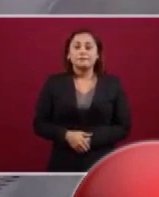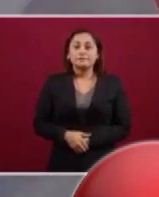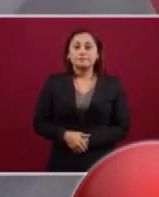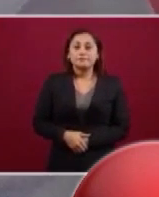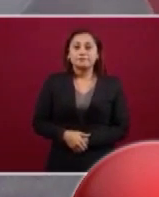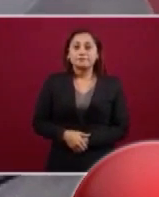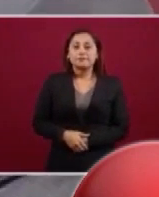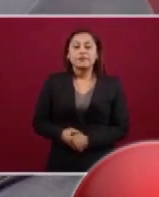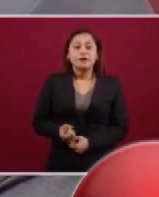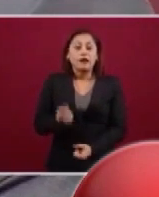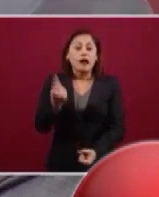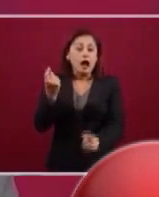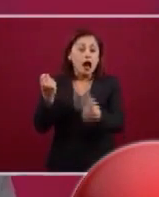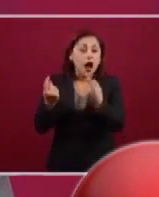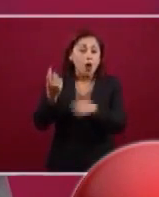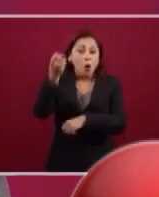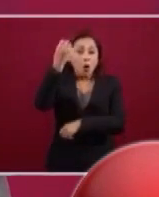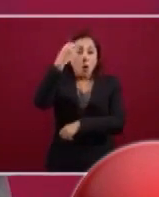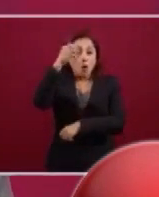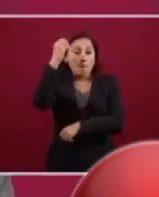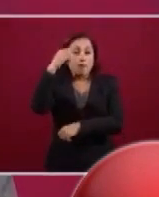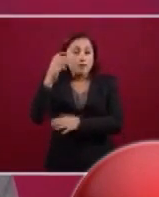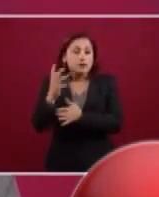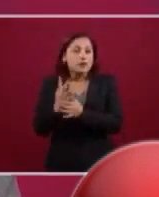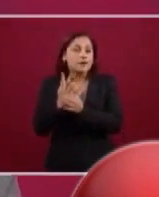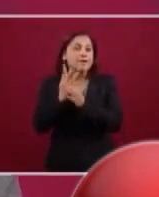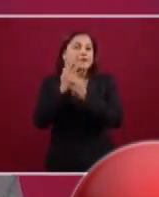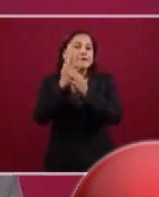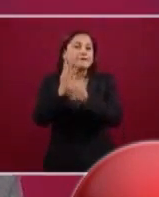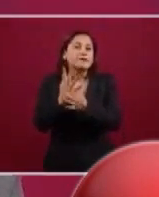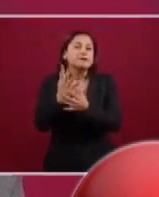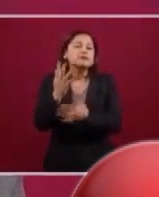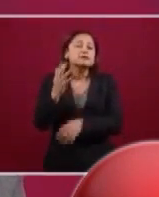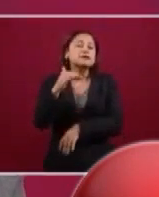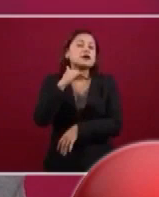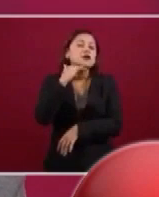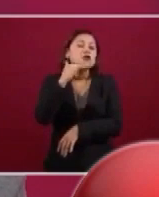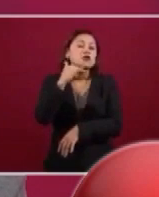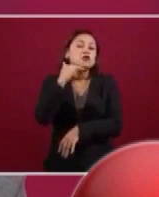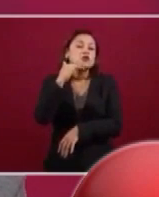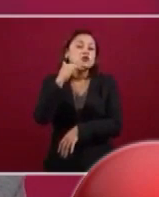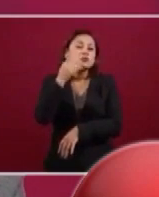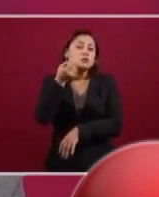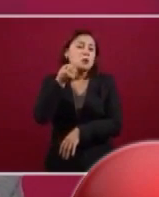que la corrupción es parte de la cultura del pueblo de México.